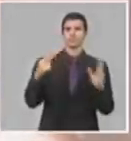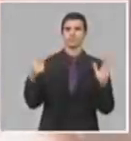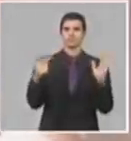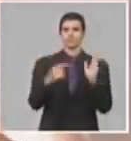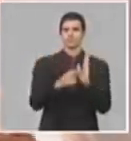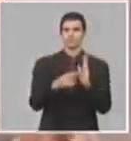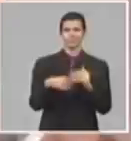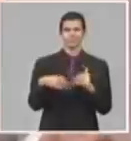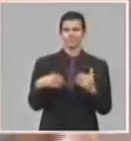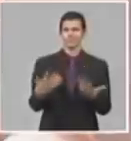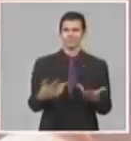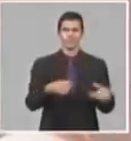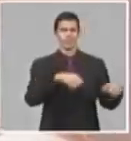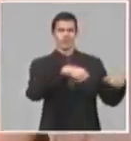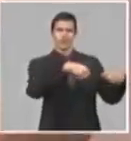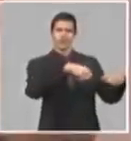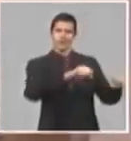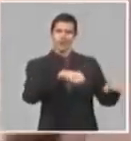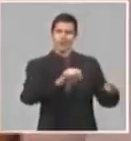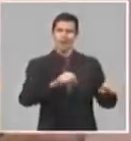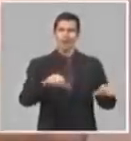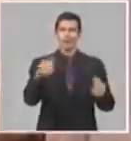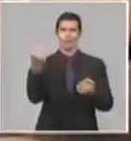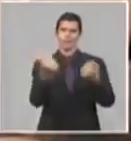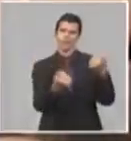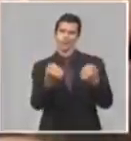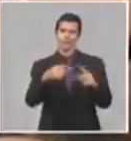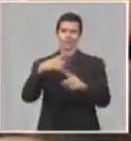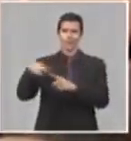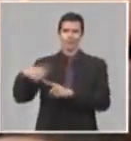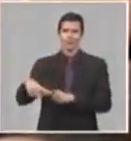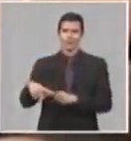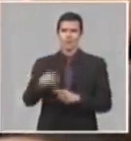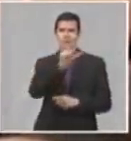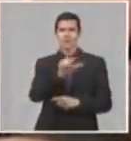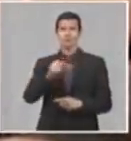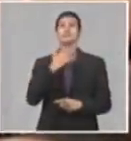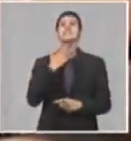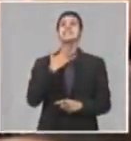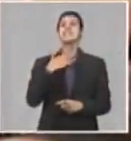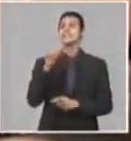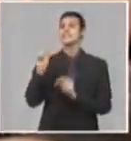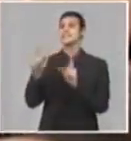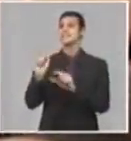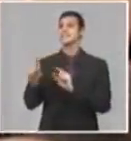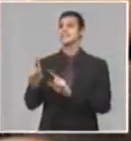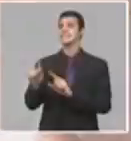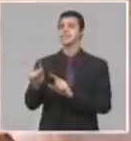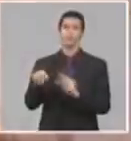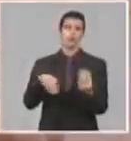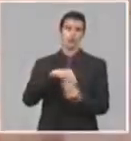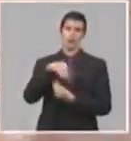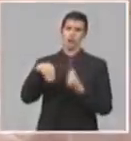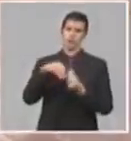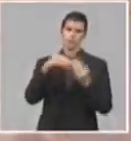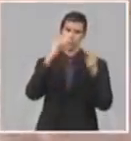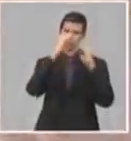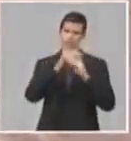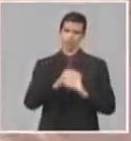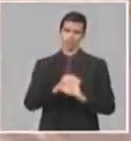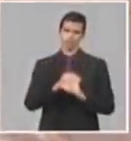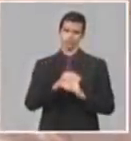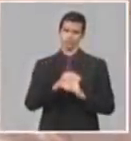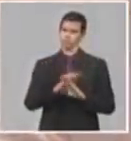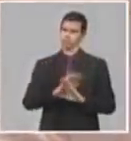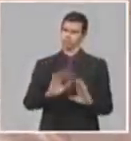porque pueden quedar dudas, y siempre los vehículos no va a cambiar nada. Los vehículos se adquieren